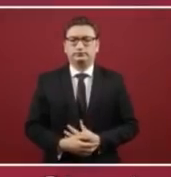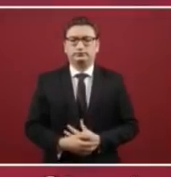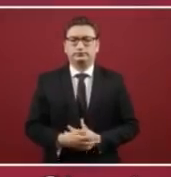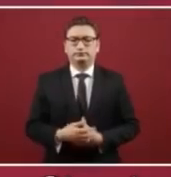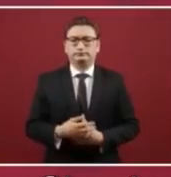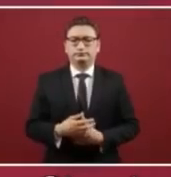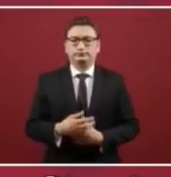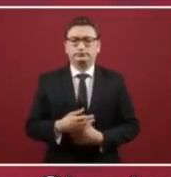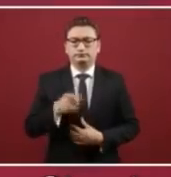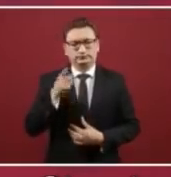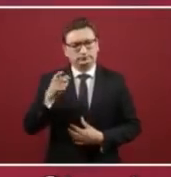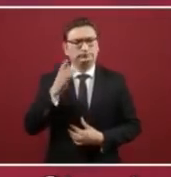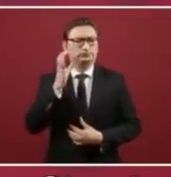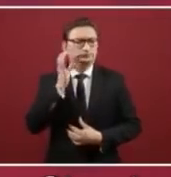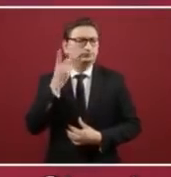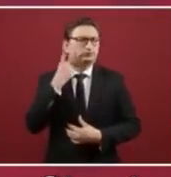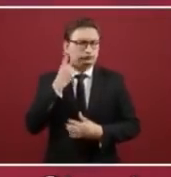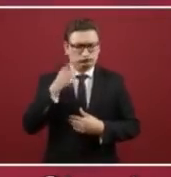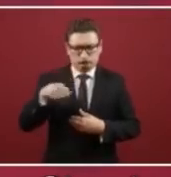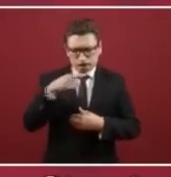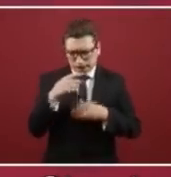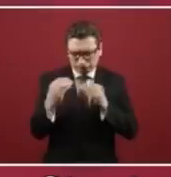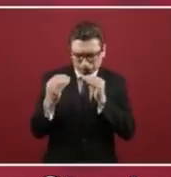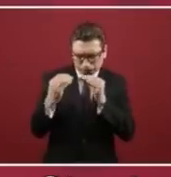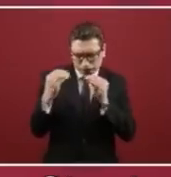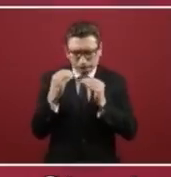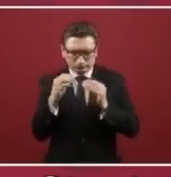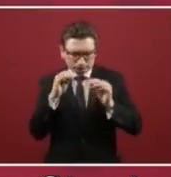en la cámara de diputados